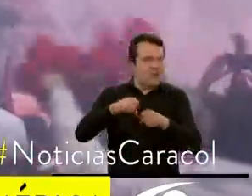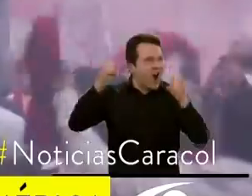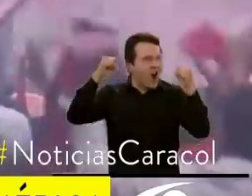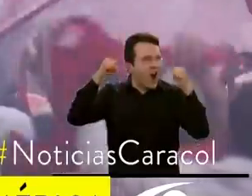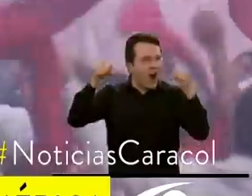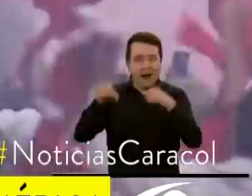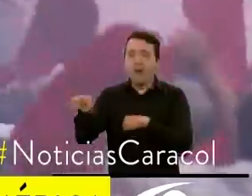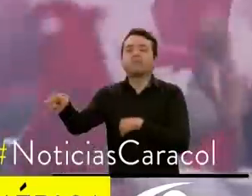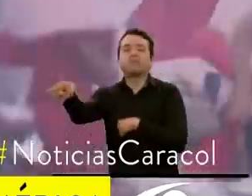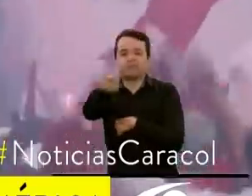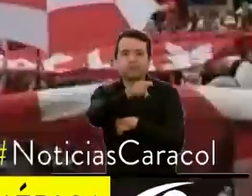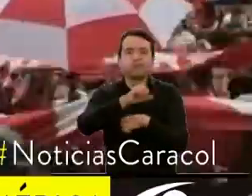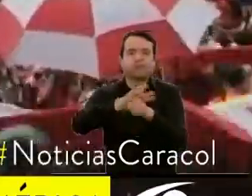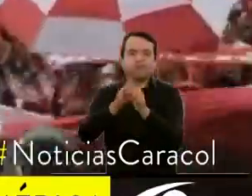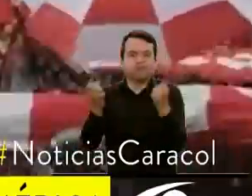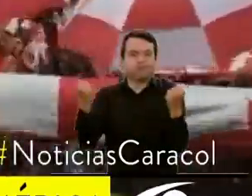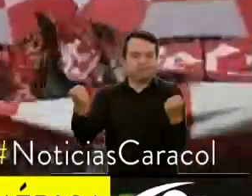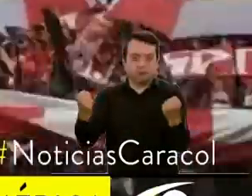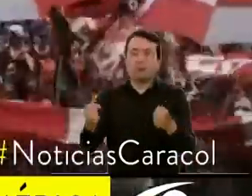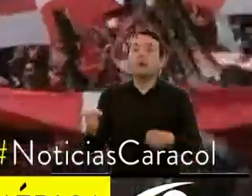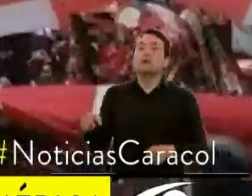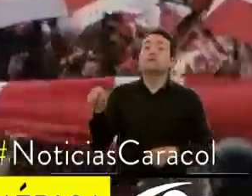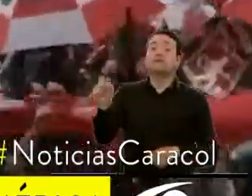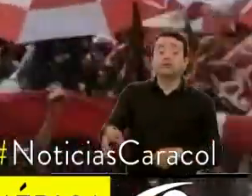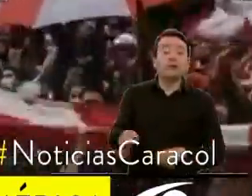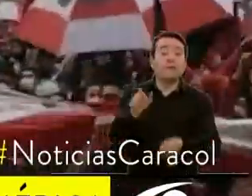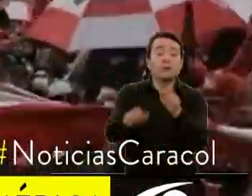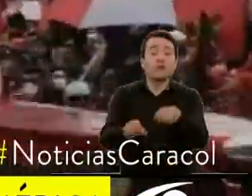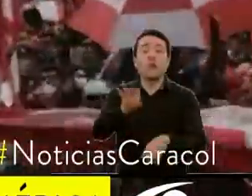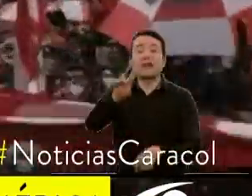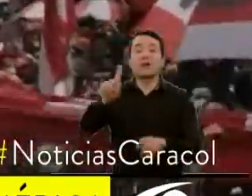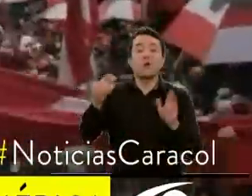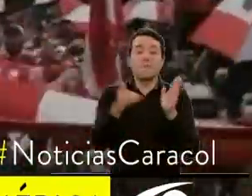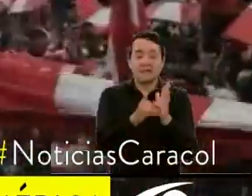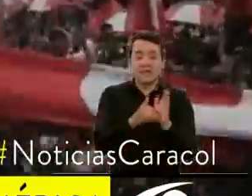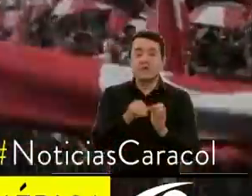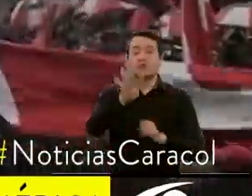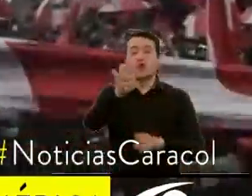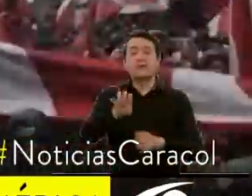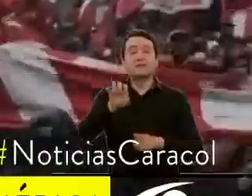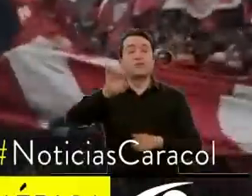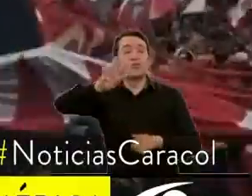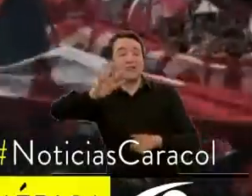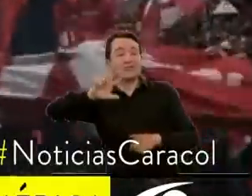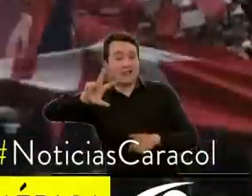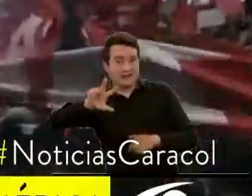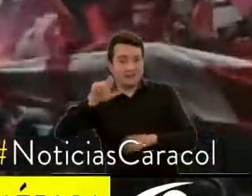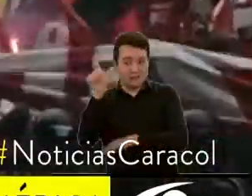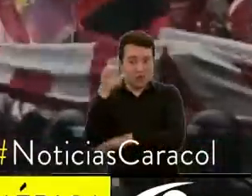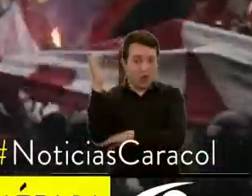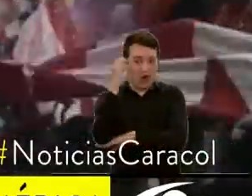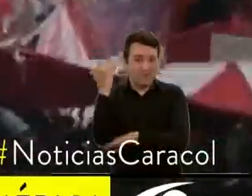ya ha causado la muerte de 41.943 colombianos.